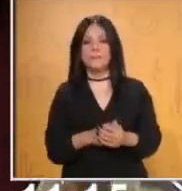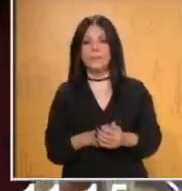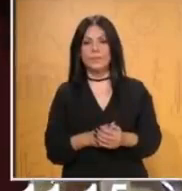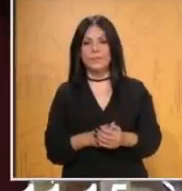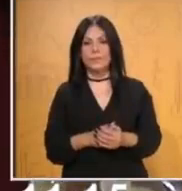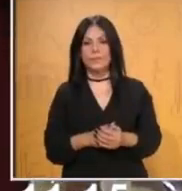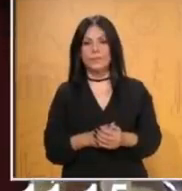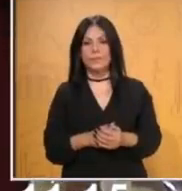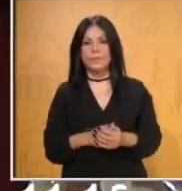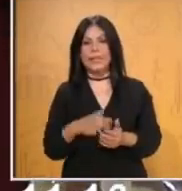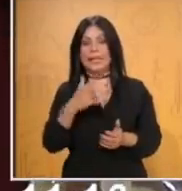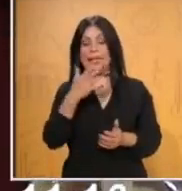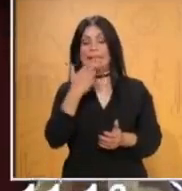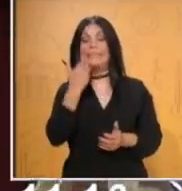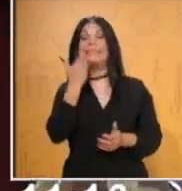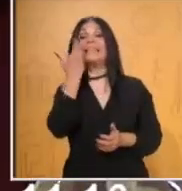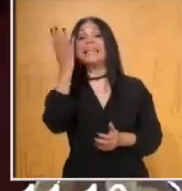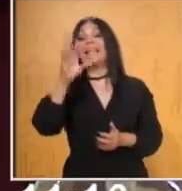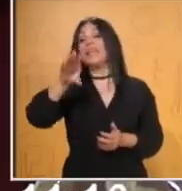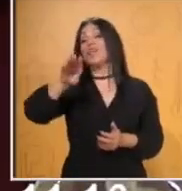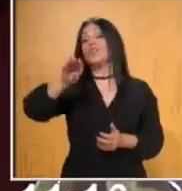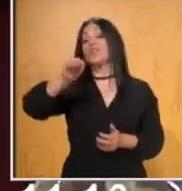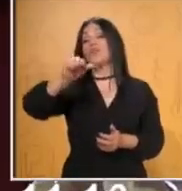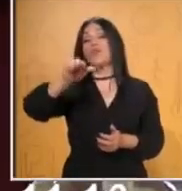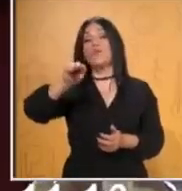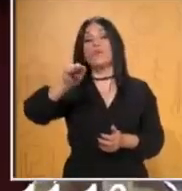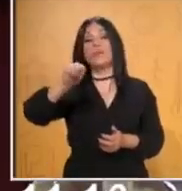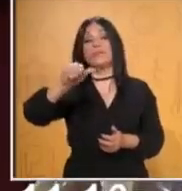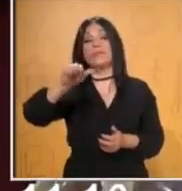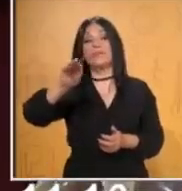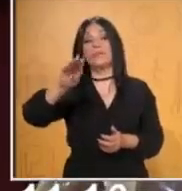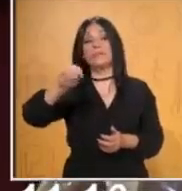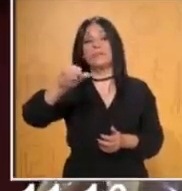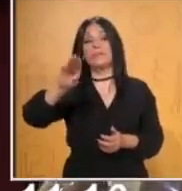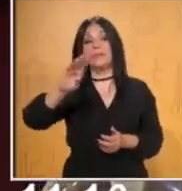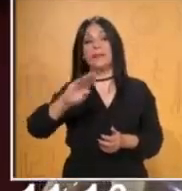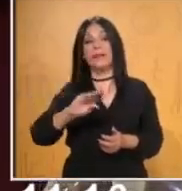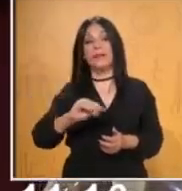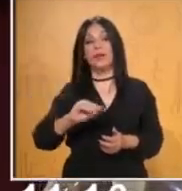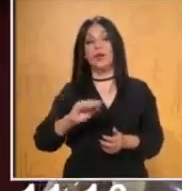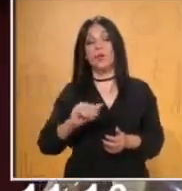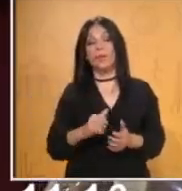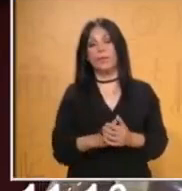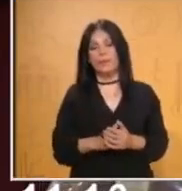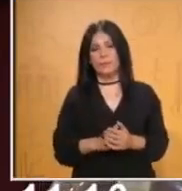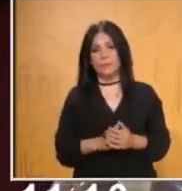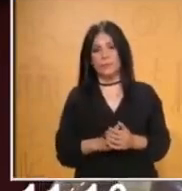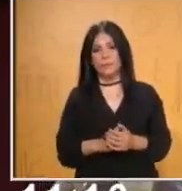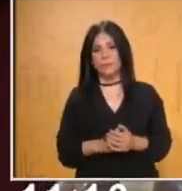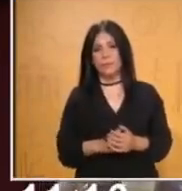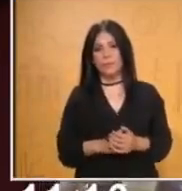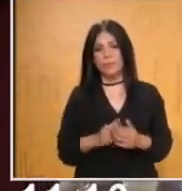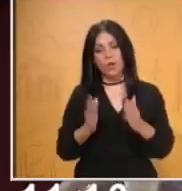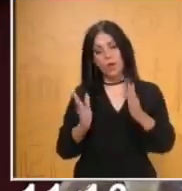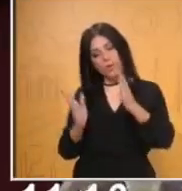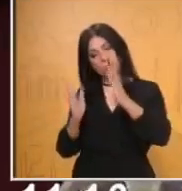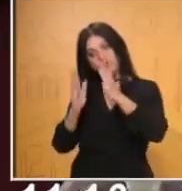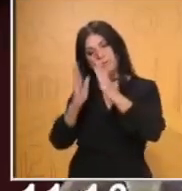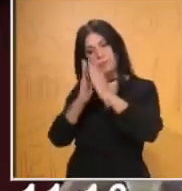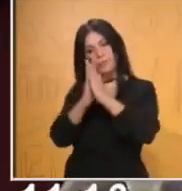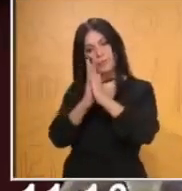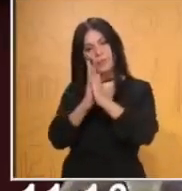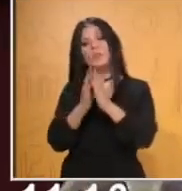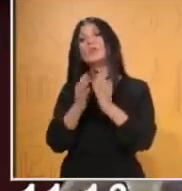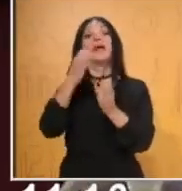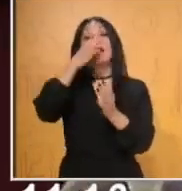un ángulo de 90 grados. Si te fijas, este es el ángulo de 90. Lo tengo doblado con otro círculo. Lo sobrepongo y si estaba